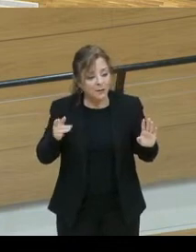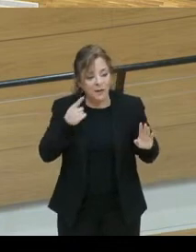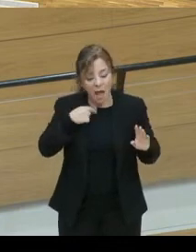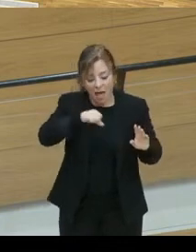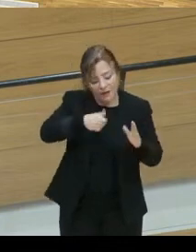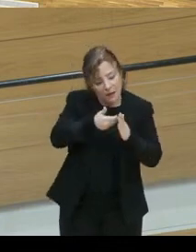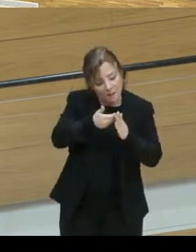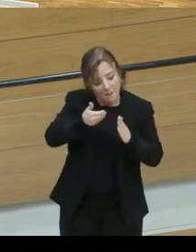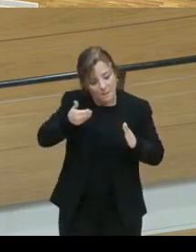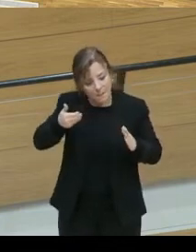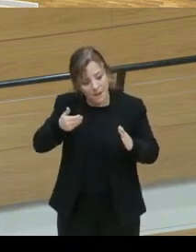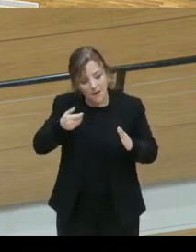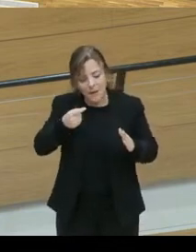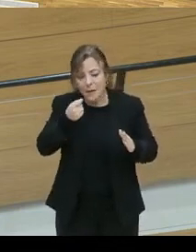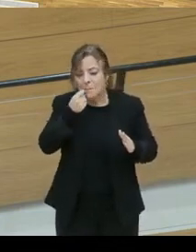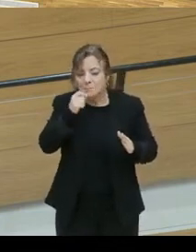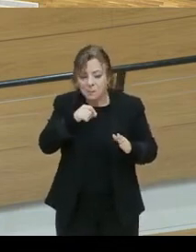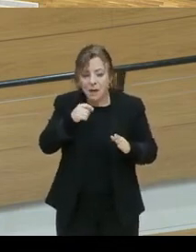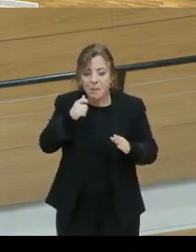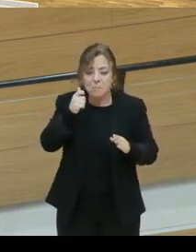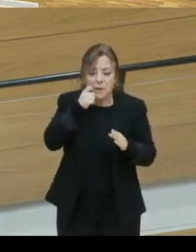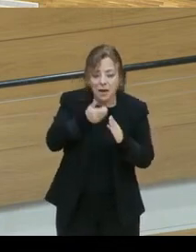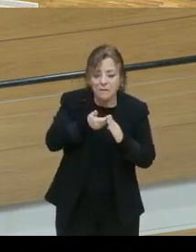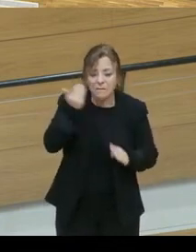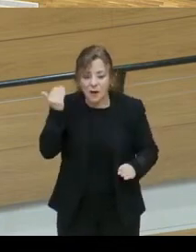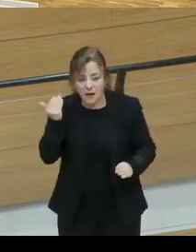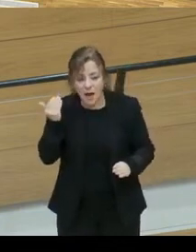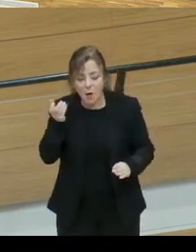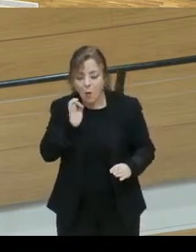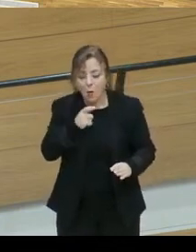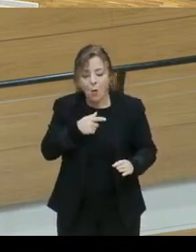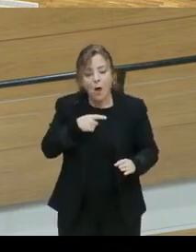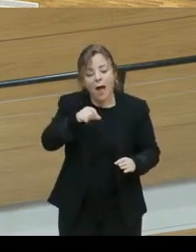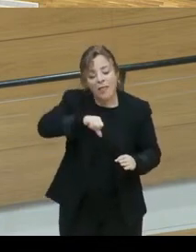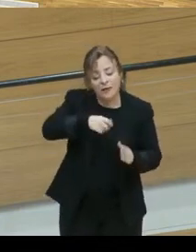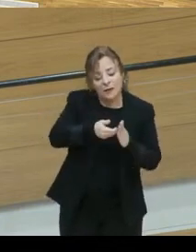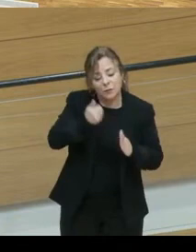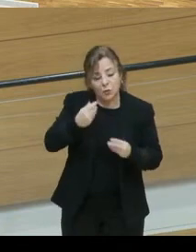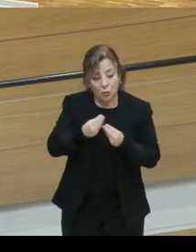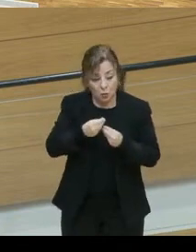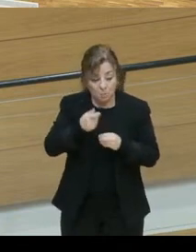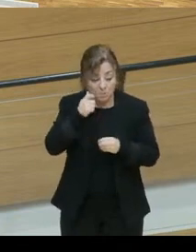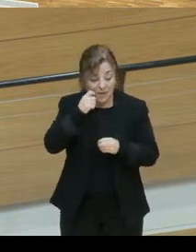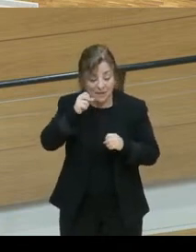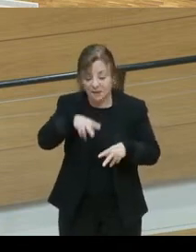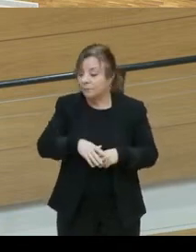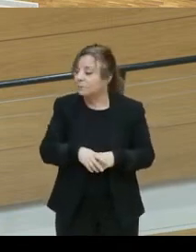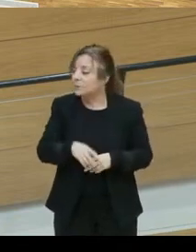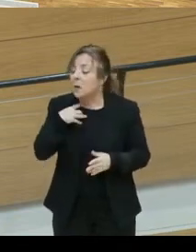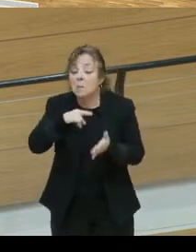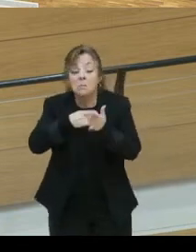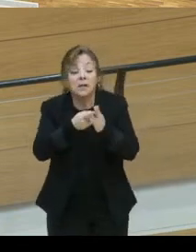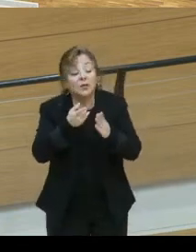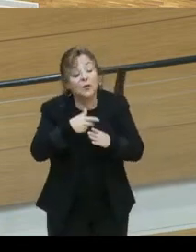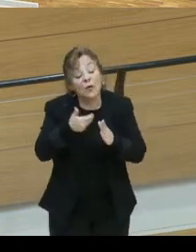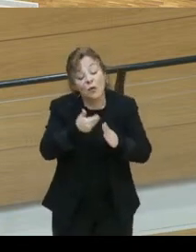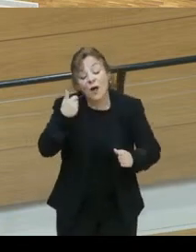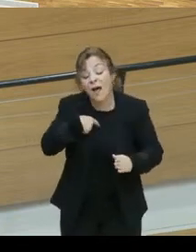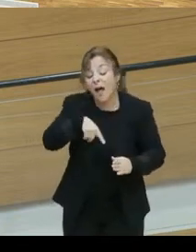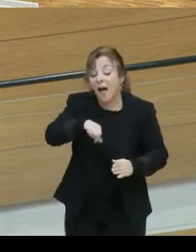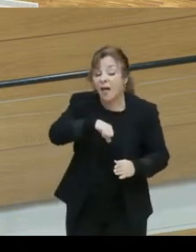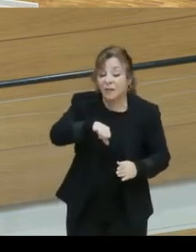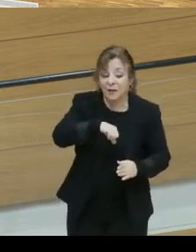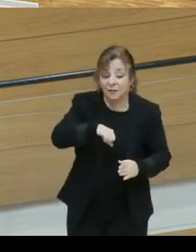aceite, ¿esas pipas se pelan o se extrae directamente con la cáscara? Pues hay diferentes métodos de extracción, pero creo